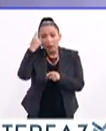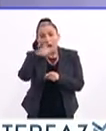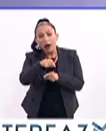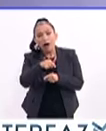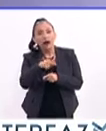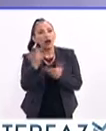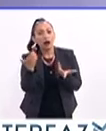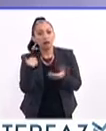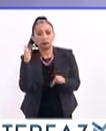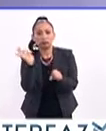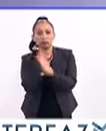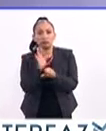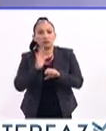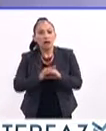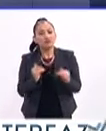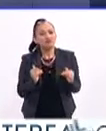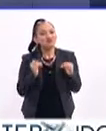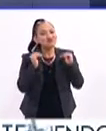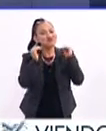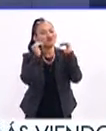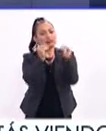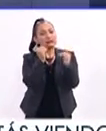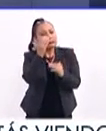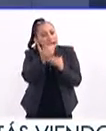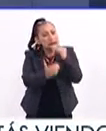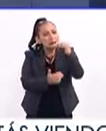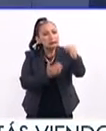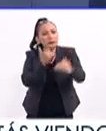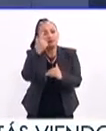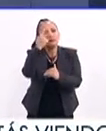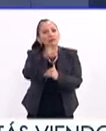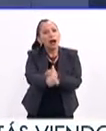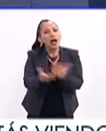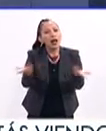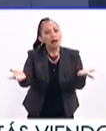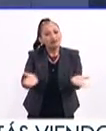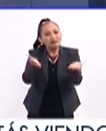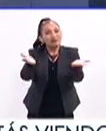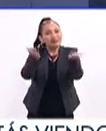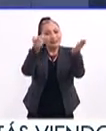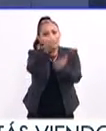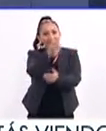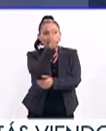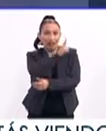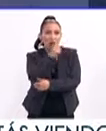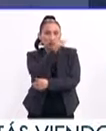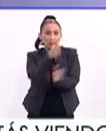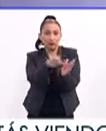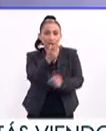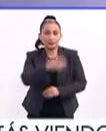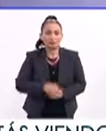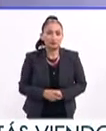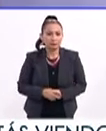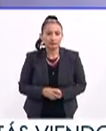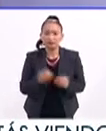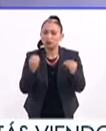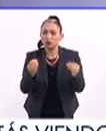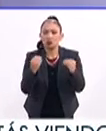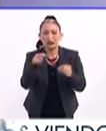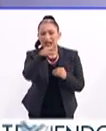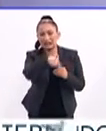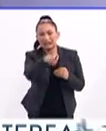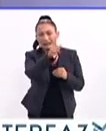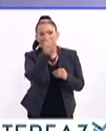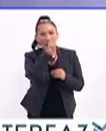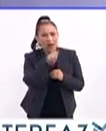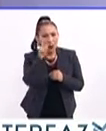para fortalecer, para desarrollar, para revitalizar estas lenguas indígenas. Muchas de estas